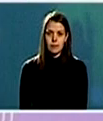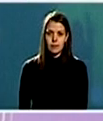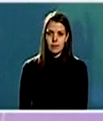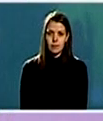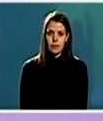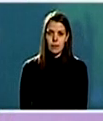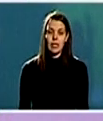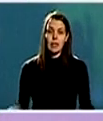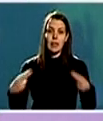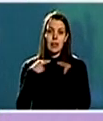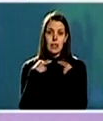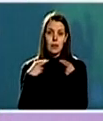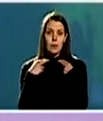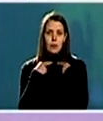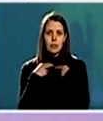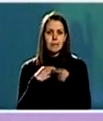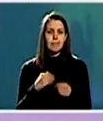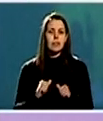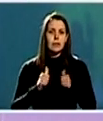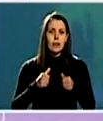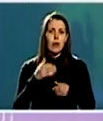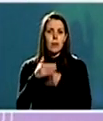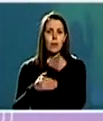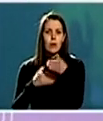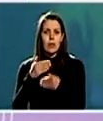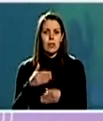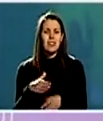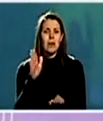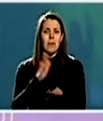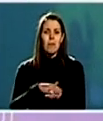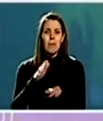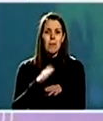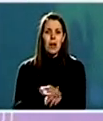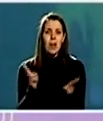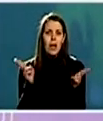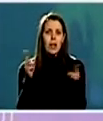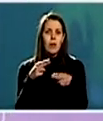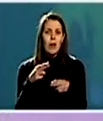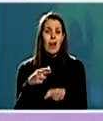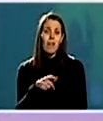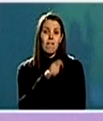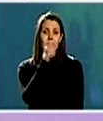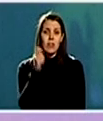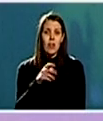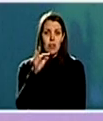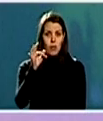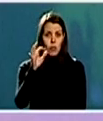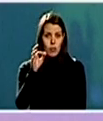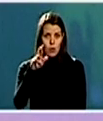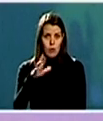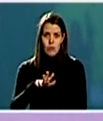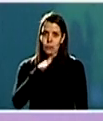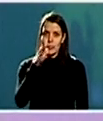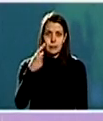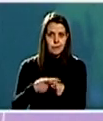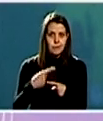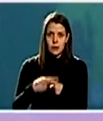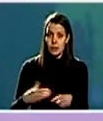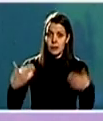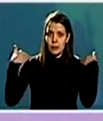decas a deputación de Lugo inici proceso para extinción fundación tor la falta de compromiso